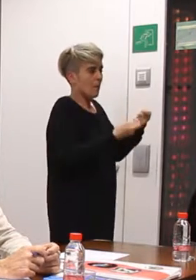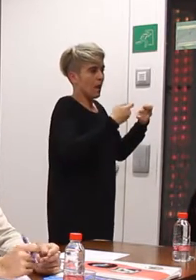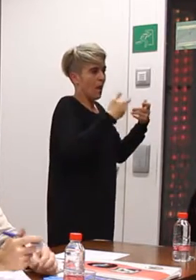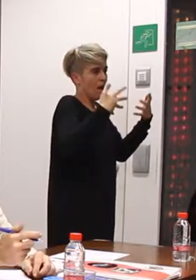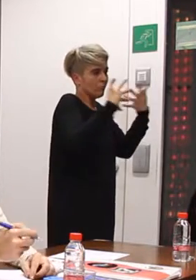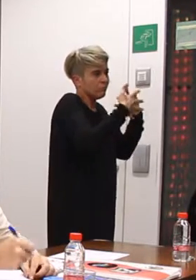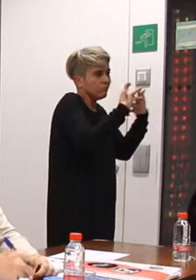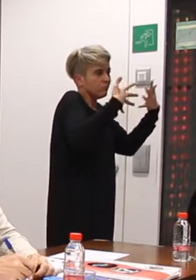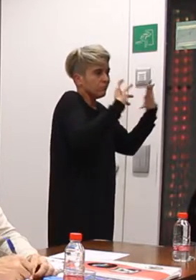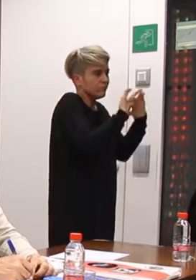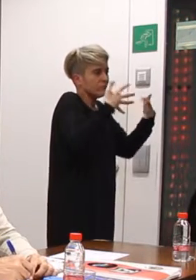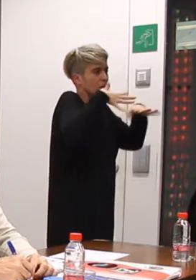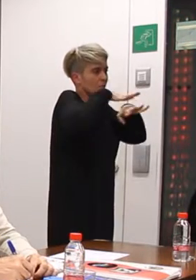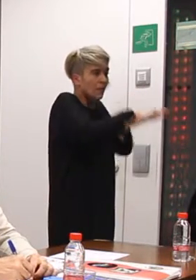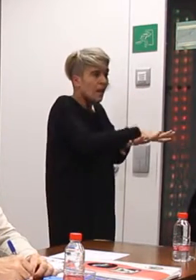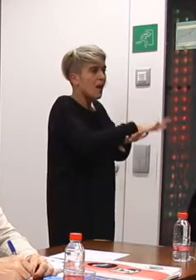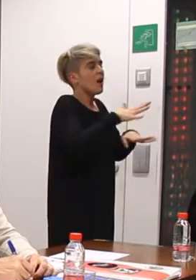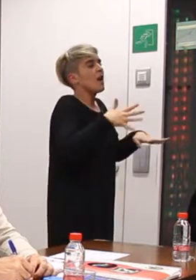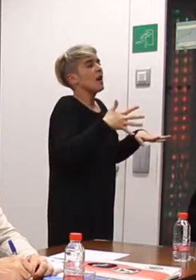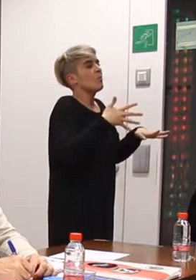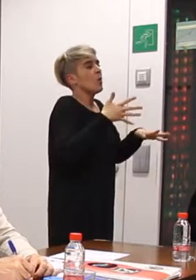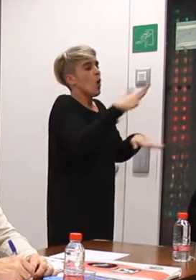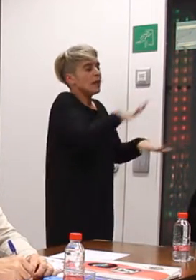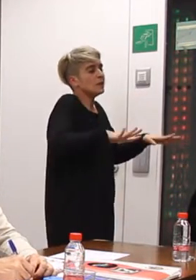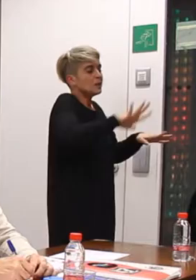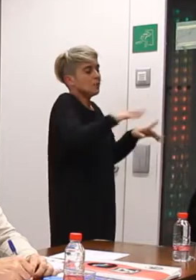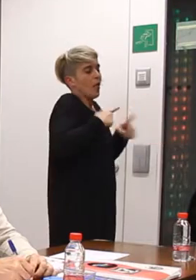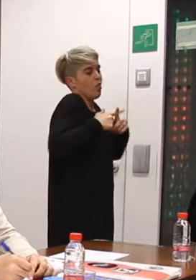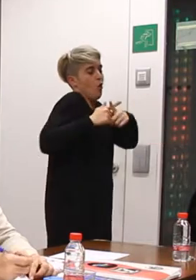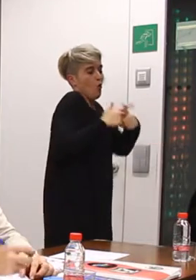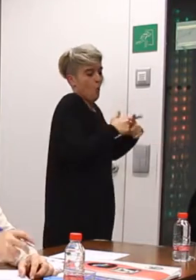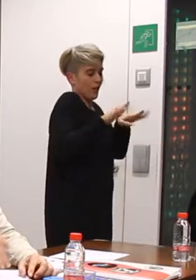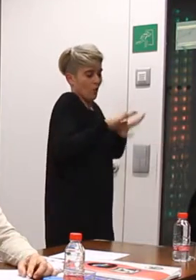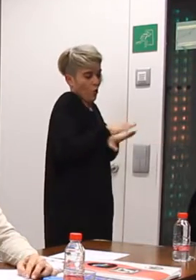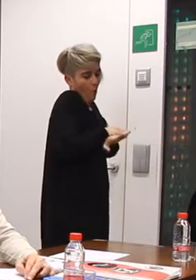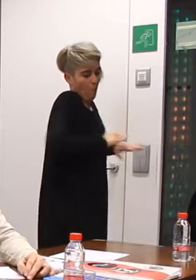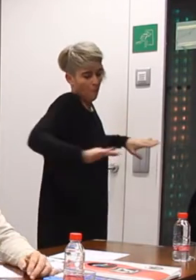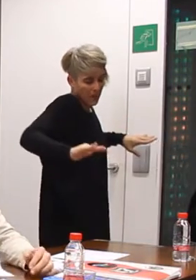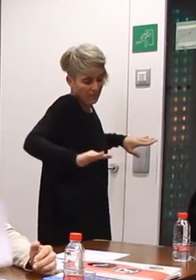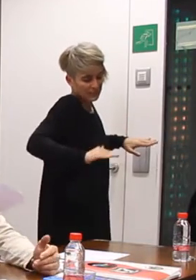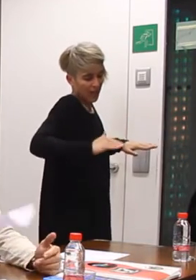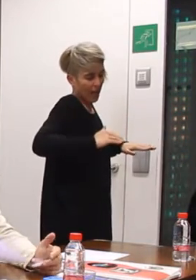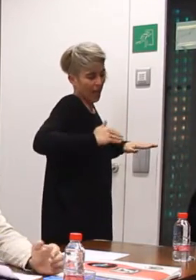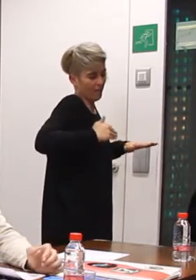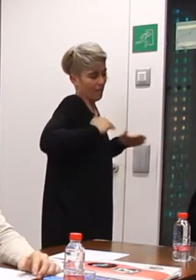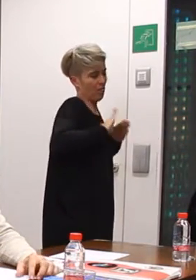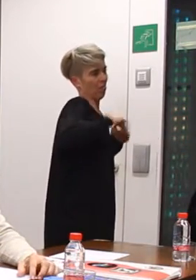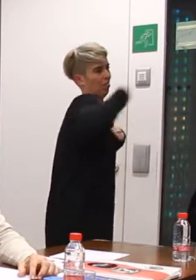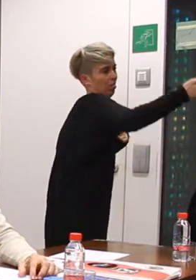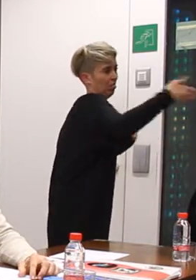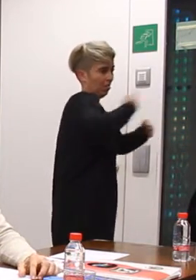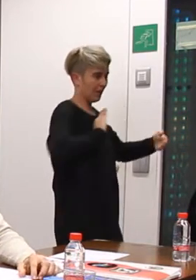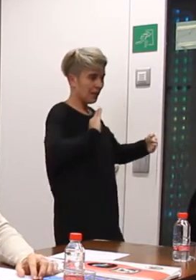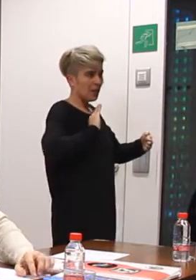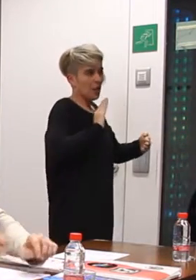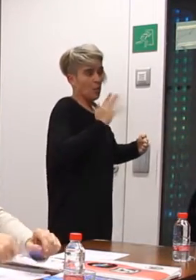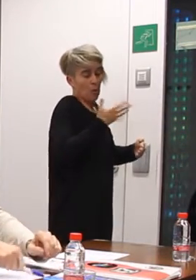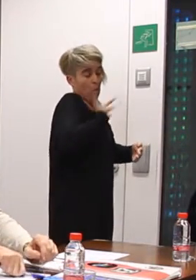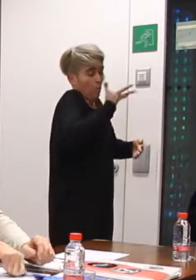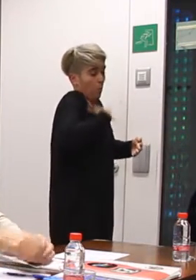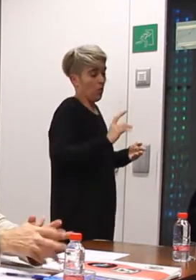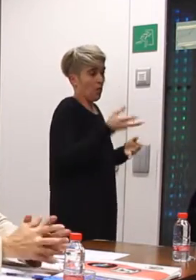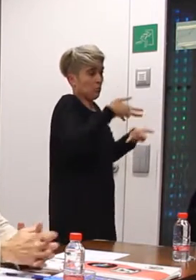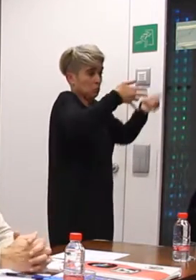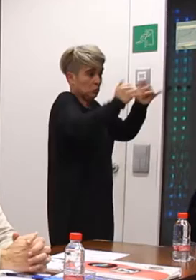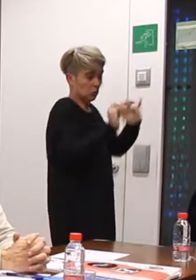salgamos de aquí en este espacio compartido, que no es solo de la mesa, hay una mesa de por medio que nos es práctica para apoyar cosas, pero podíamos estar